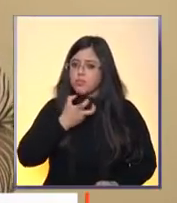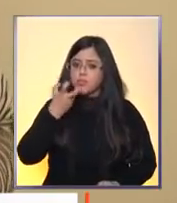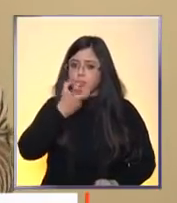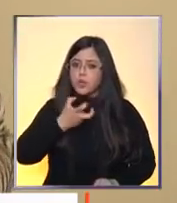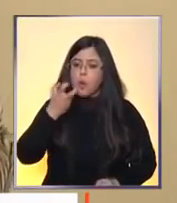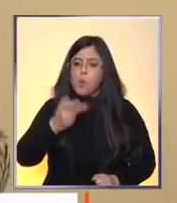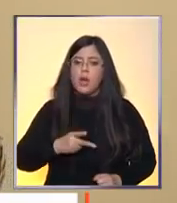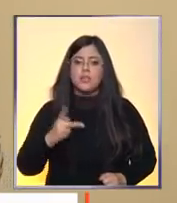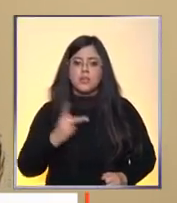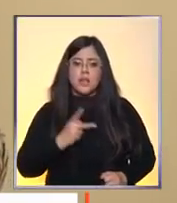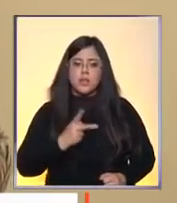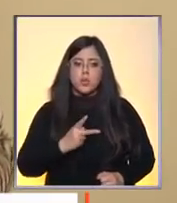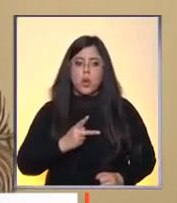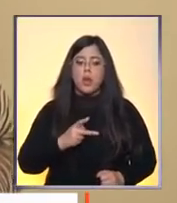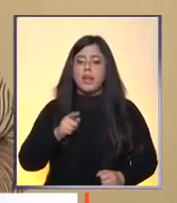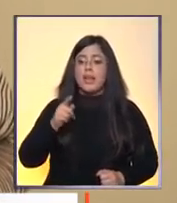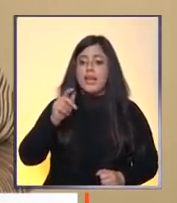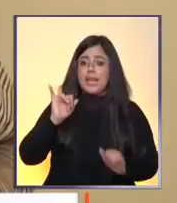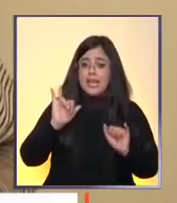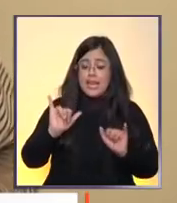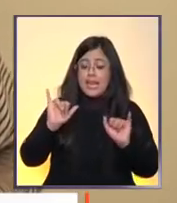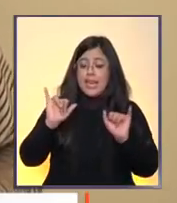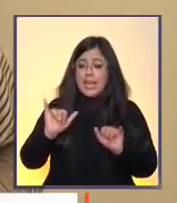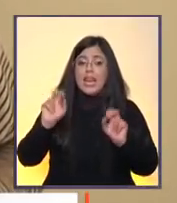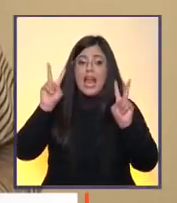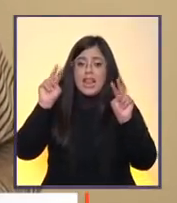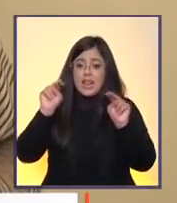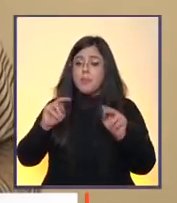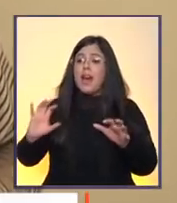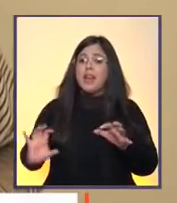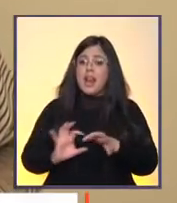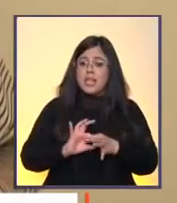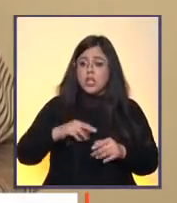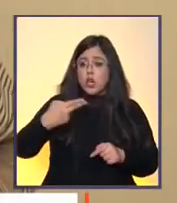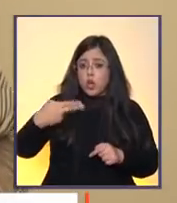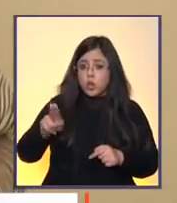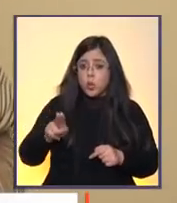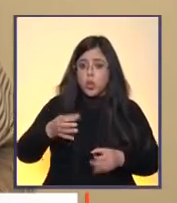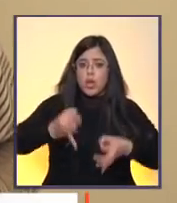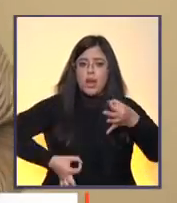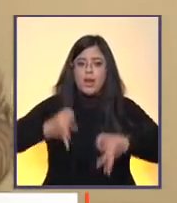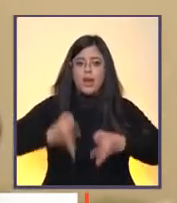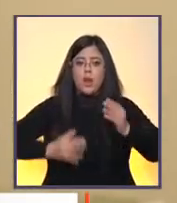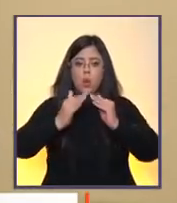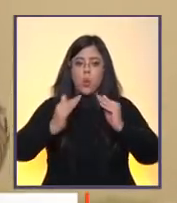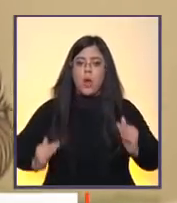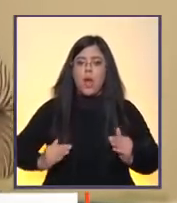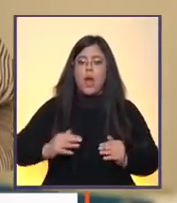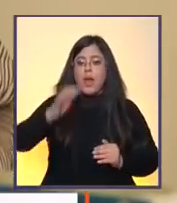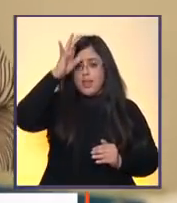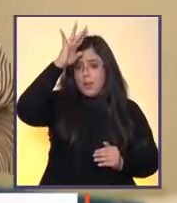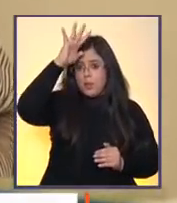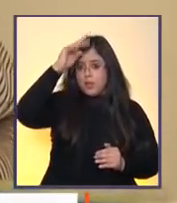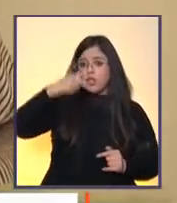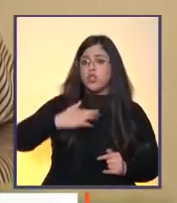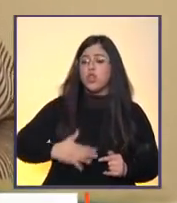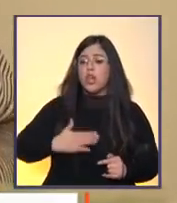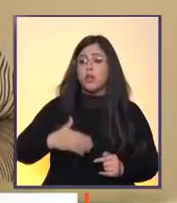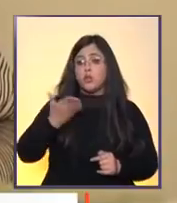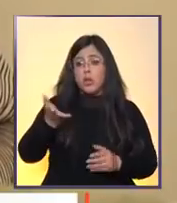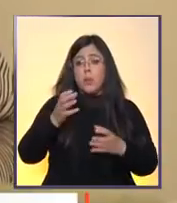y por el tema que él pasó con usted en el juzgado de Puente Alto. Entonces quería ver si nos podía dar una entrevista.